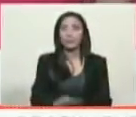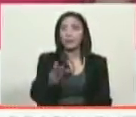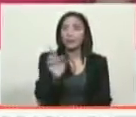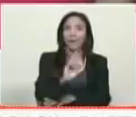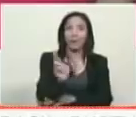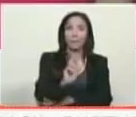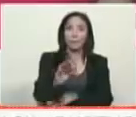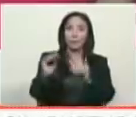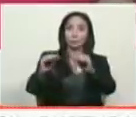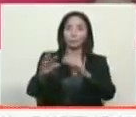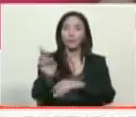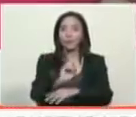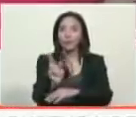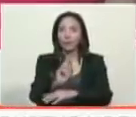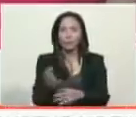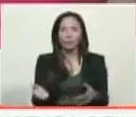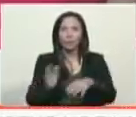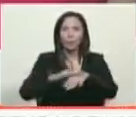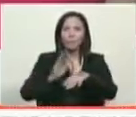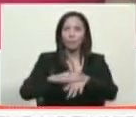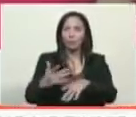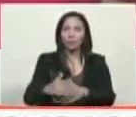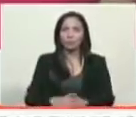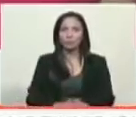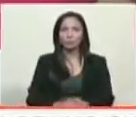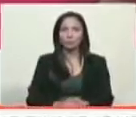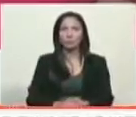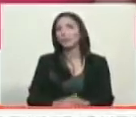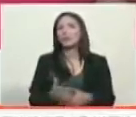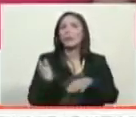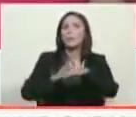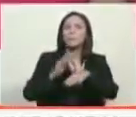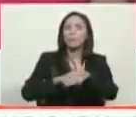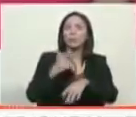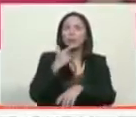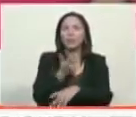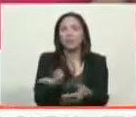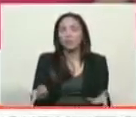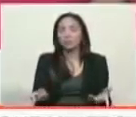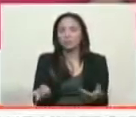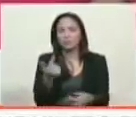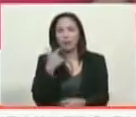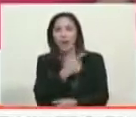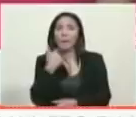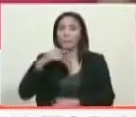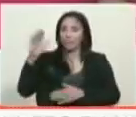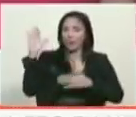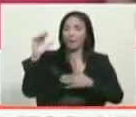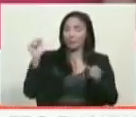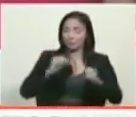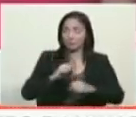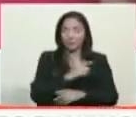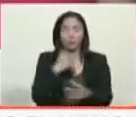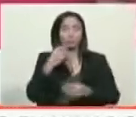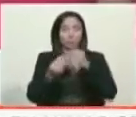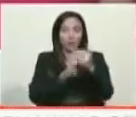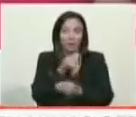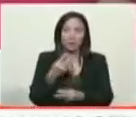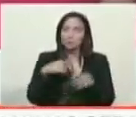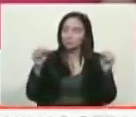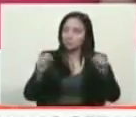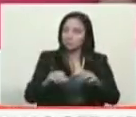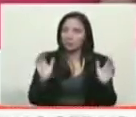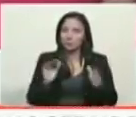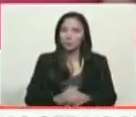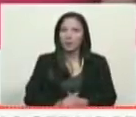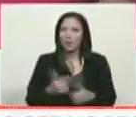Inmediatamente. ¿Y por qué lo dije? Porque él me dio su palabra para algunas cosas y las incumplió. A